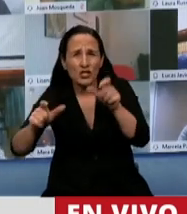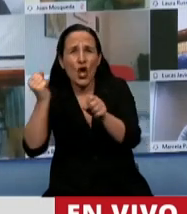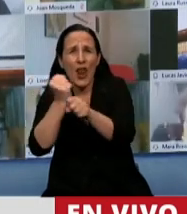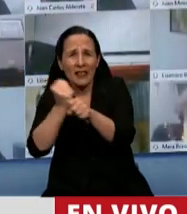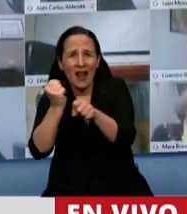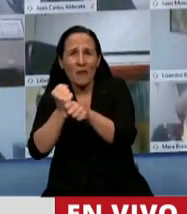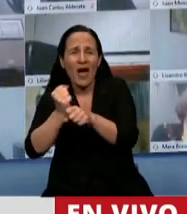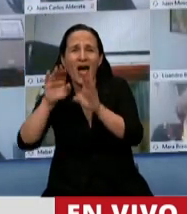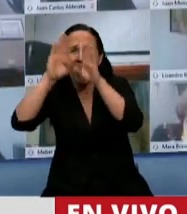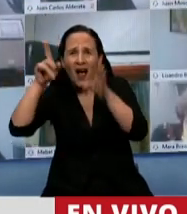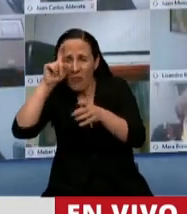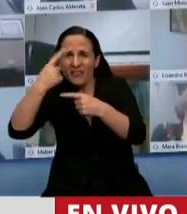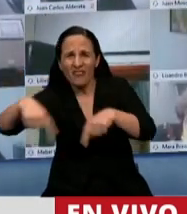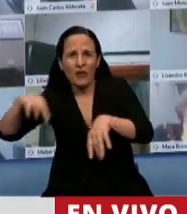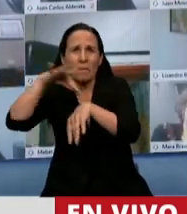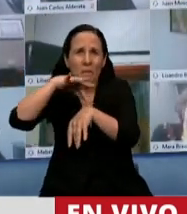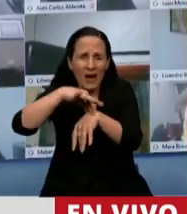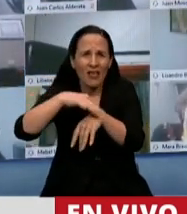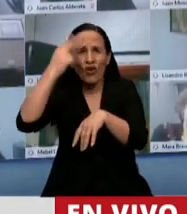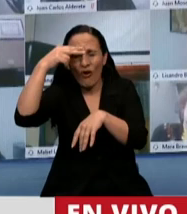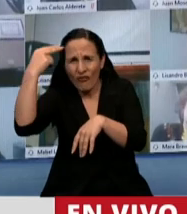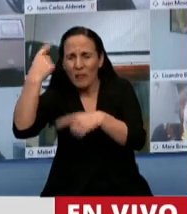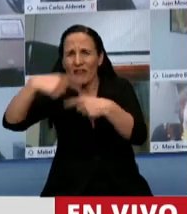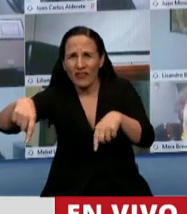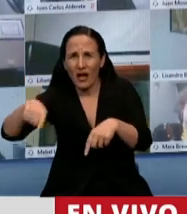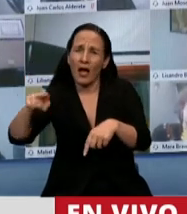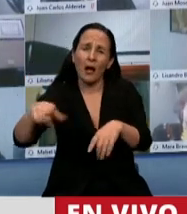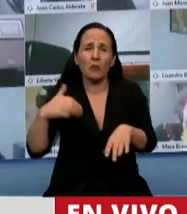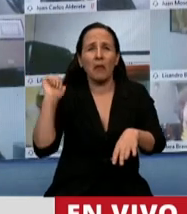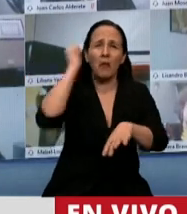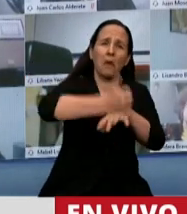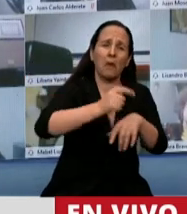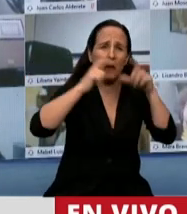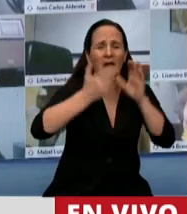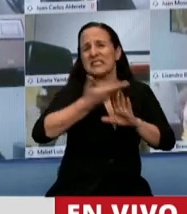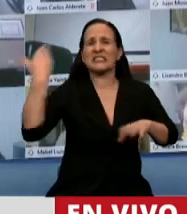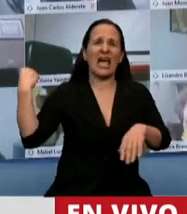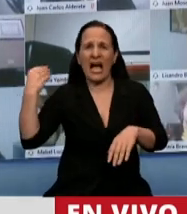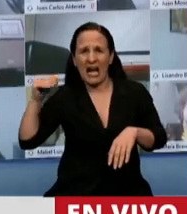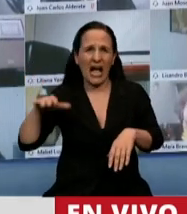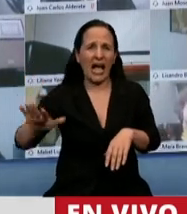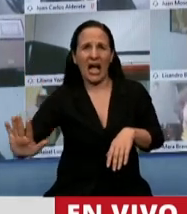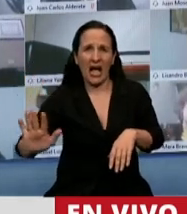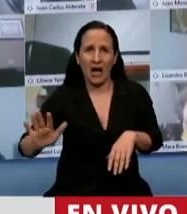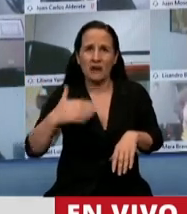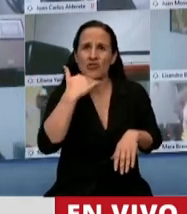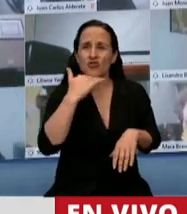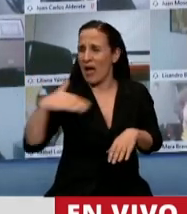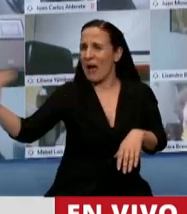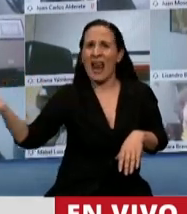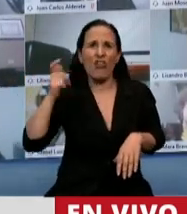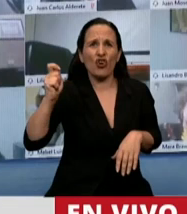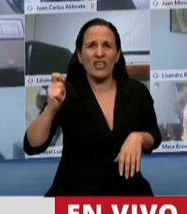trabajando a destajo en nuestro país. Y ustedes con total desparpajo se sacan el barbijo sin saber quién tienen al